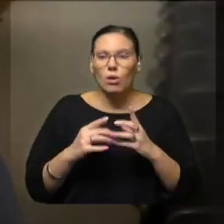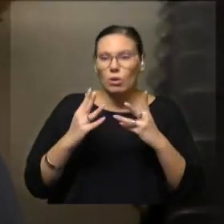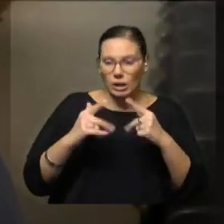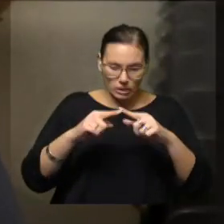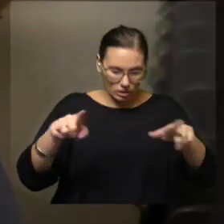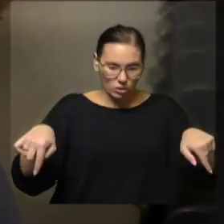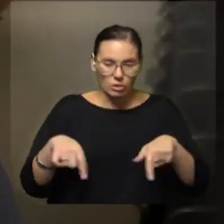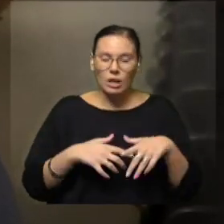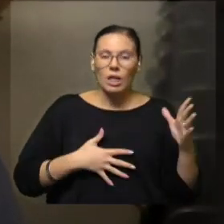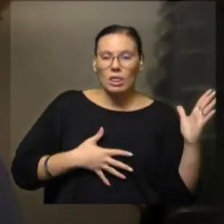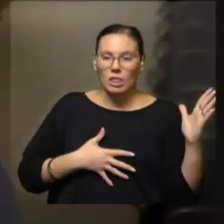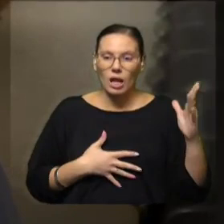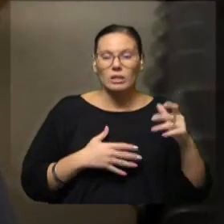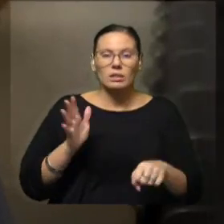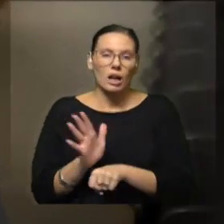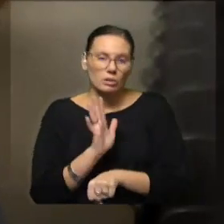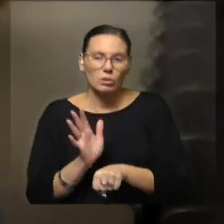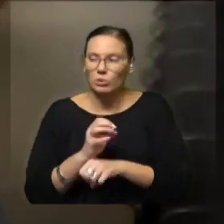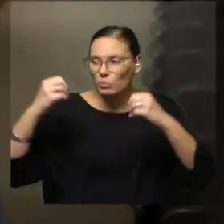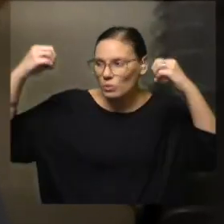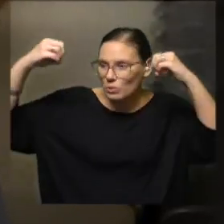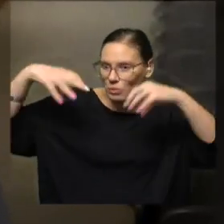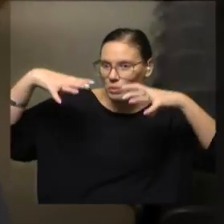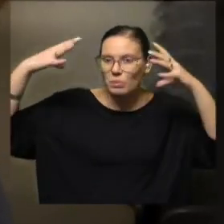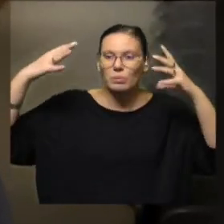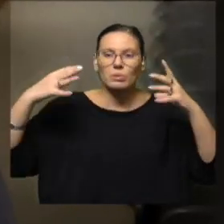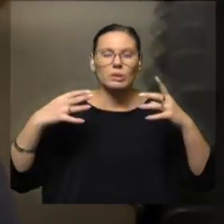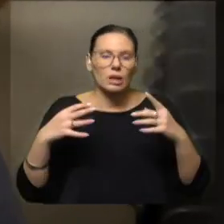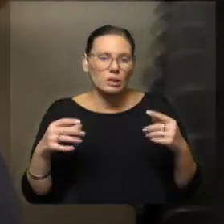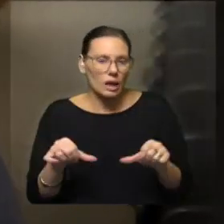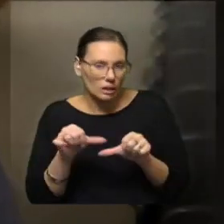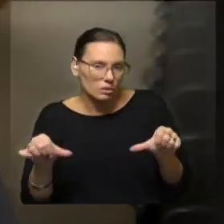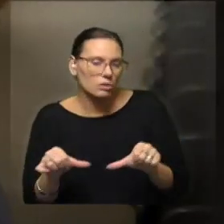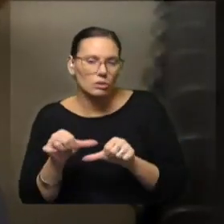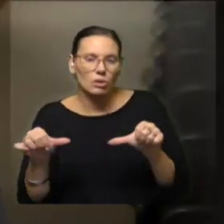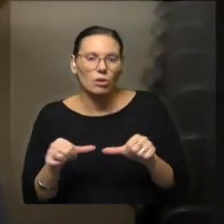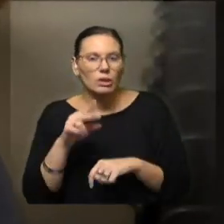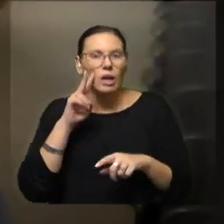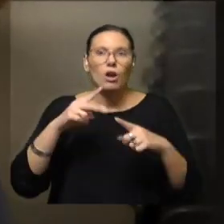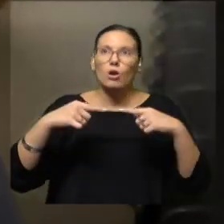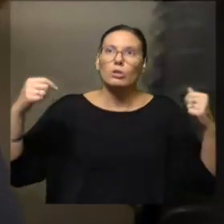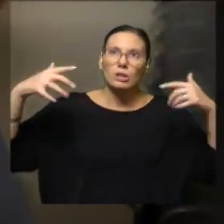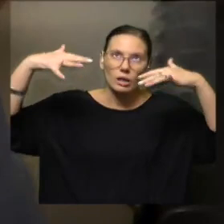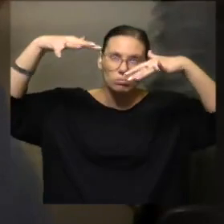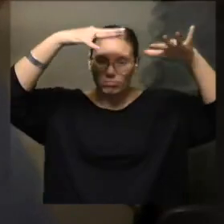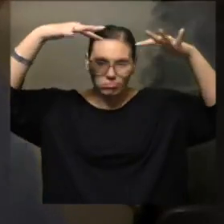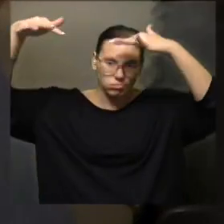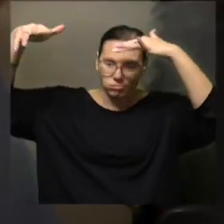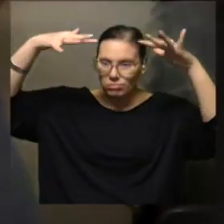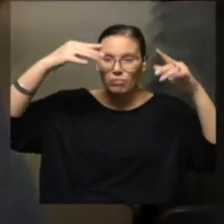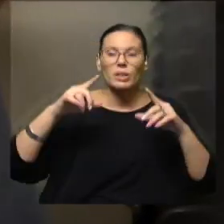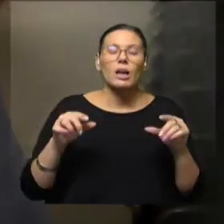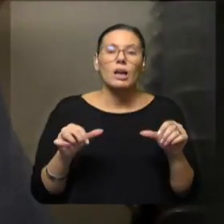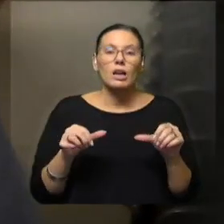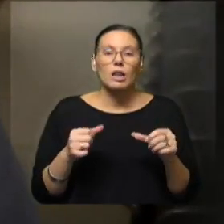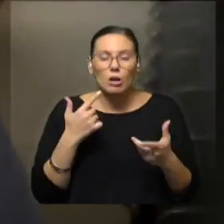escena, danza, performance, luces, mappings, visuales aéreos, un montón de cosas que hacen que